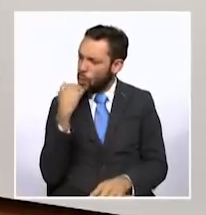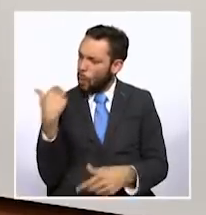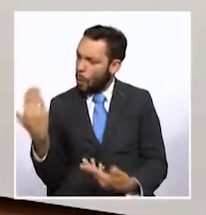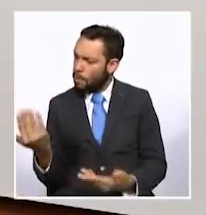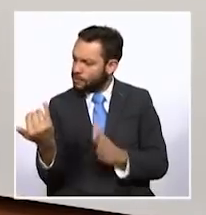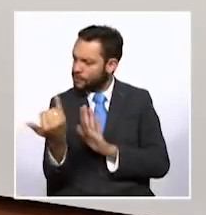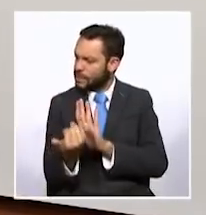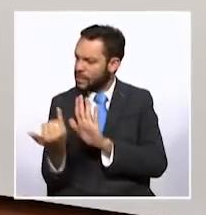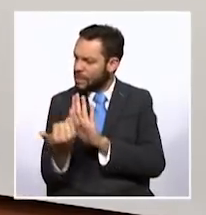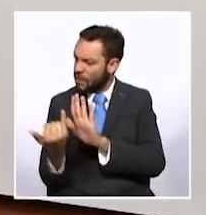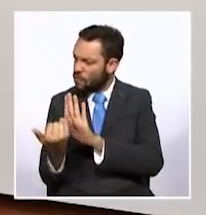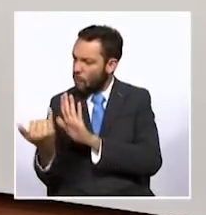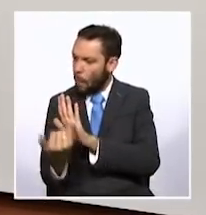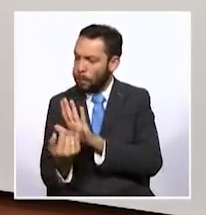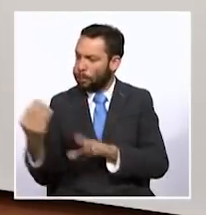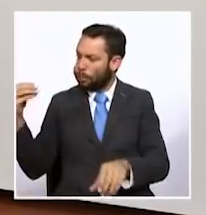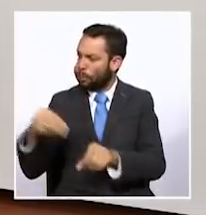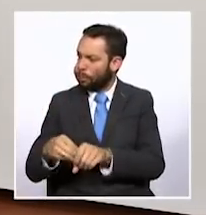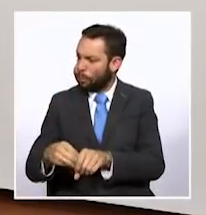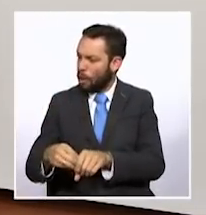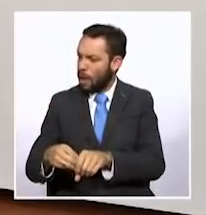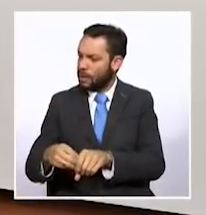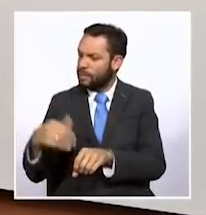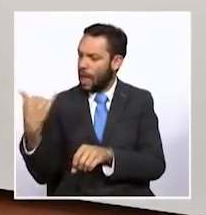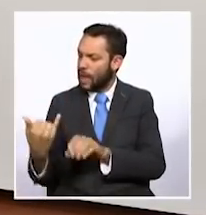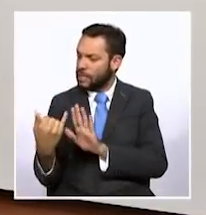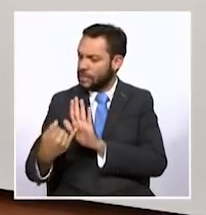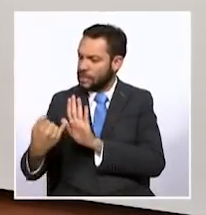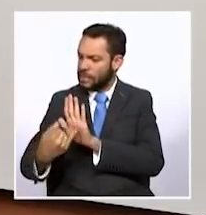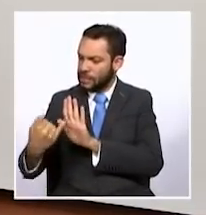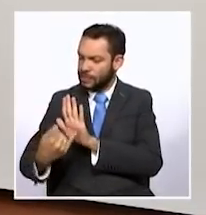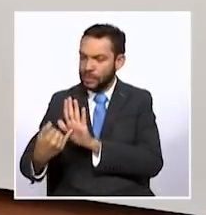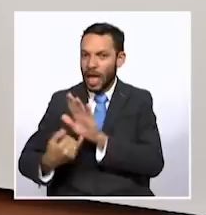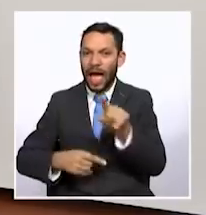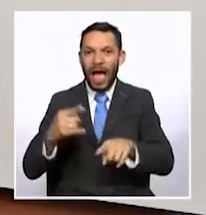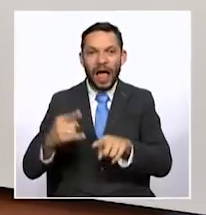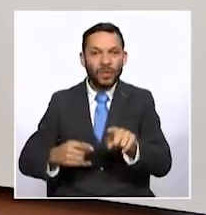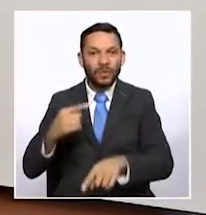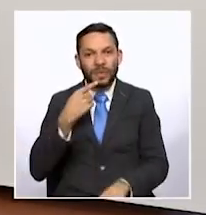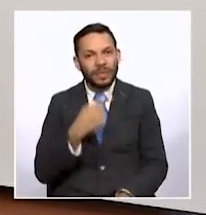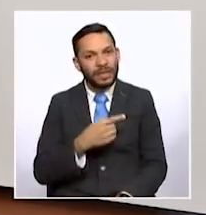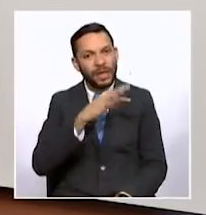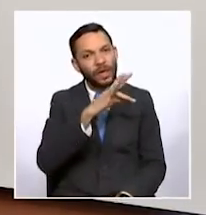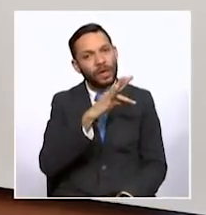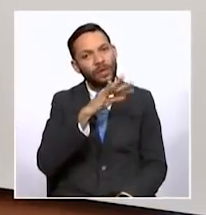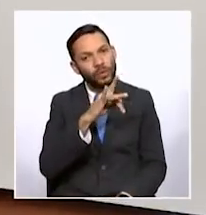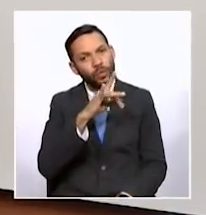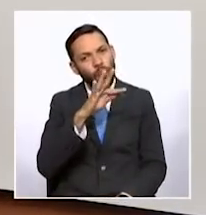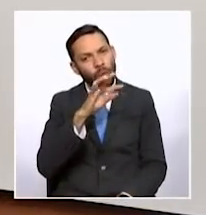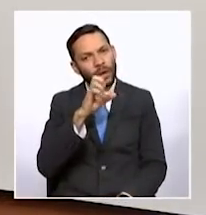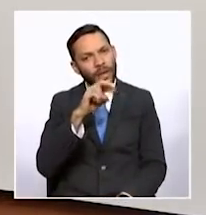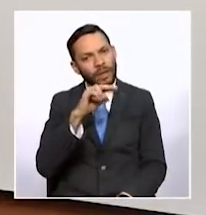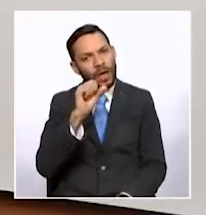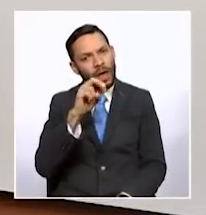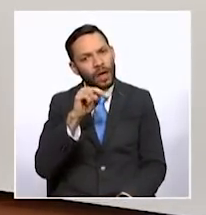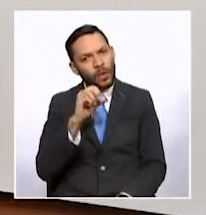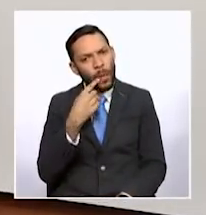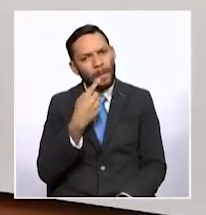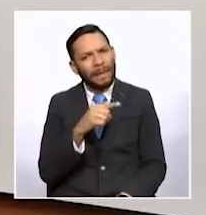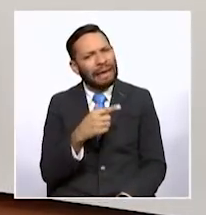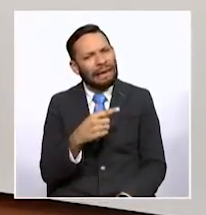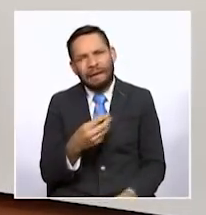dibujito y el hueso va por dentro, es como poroso, entonces la gente dice que es el tuétano del hueso. ¿Y para qué sirve? ¿Cómo es esa parte de la